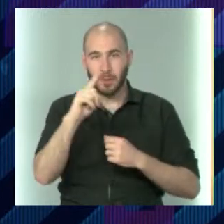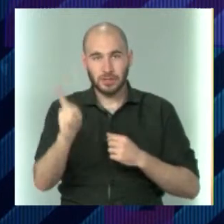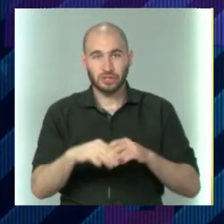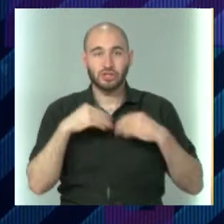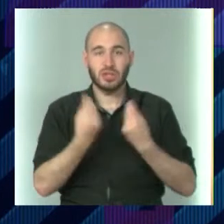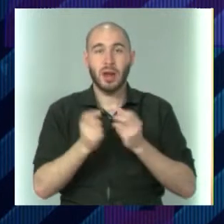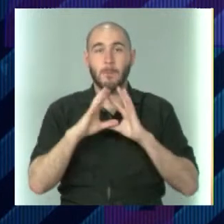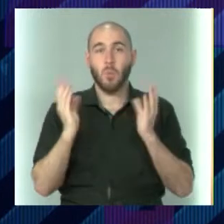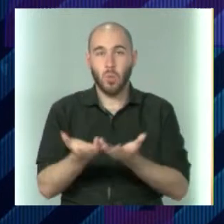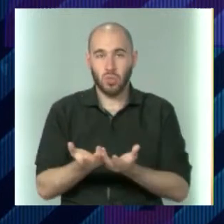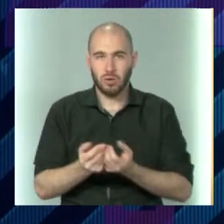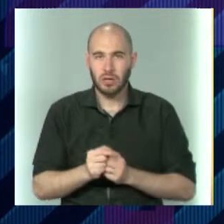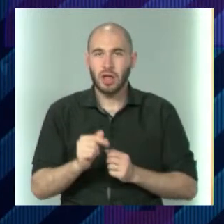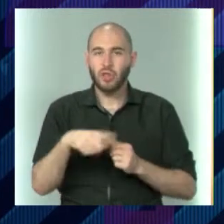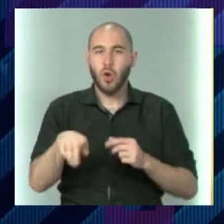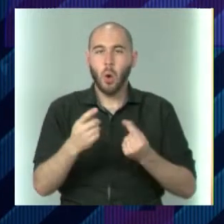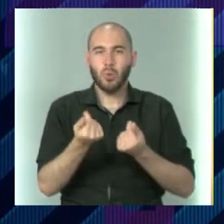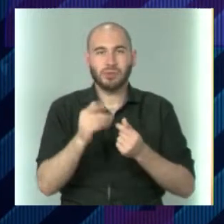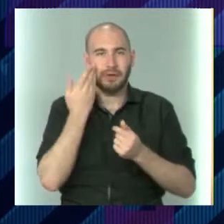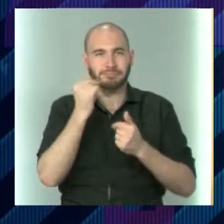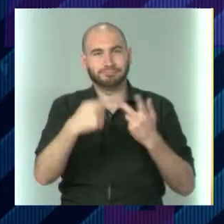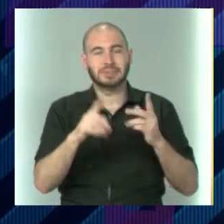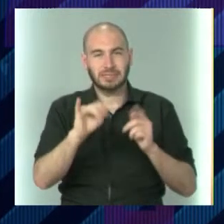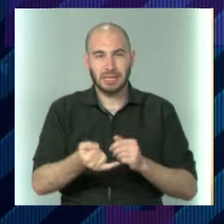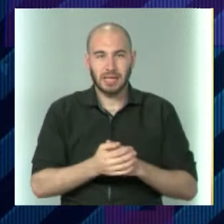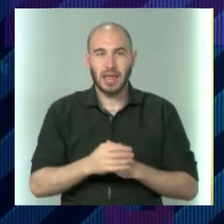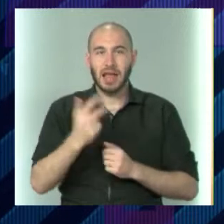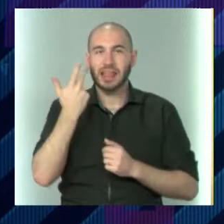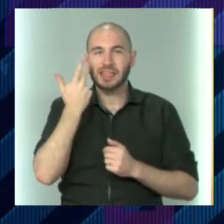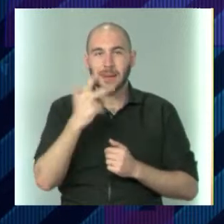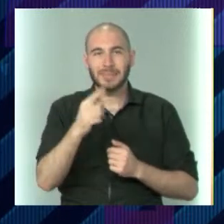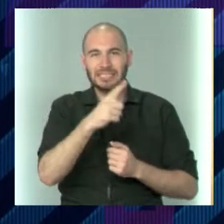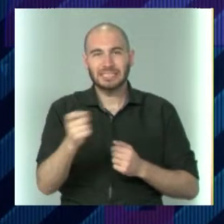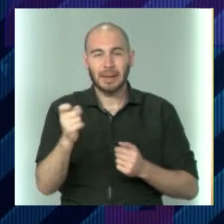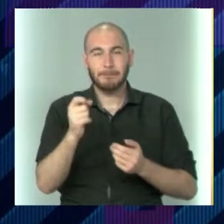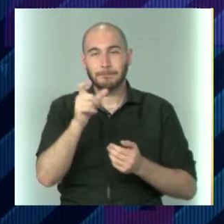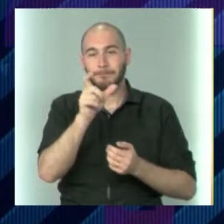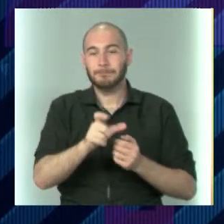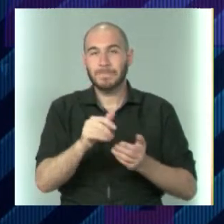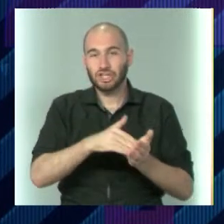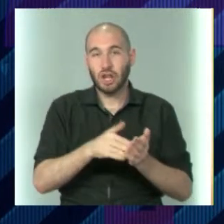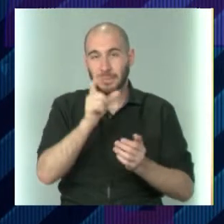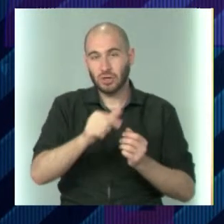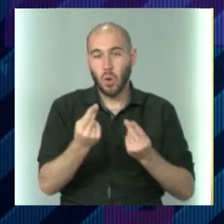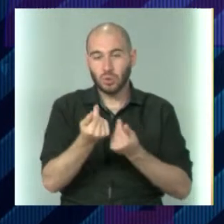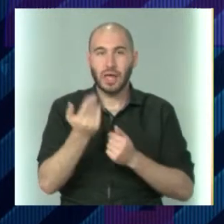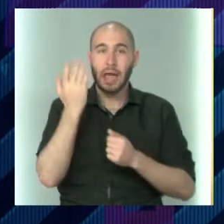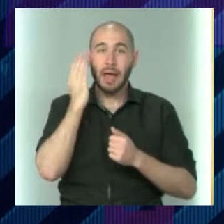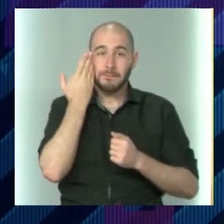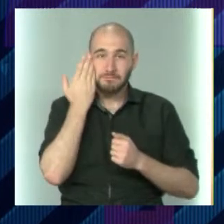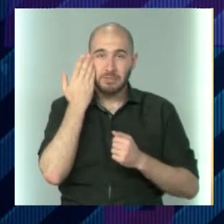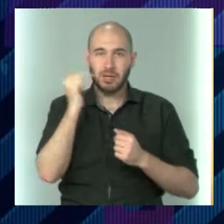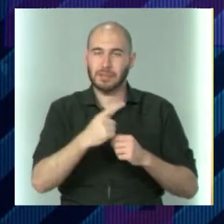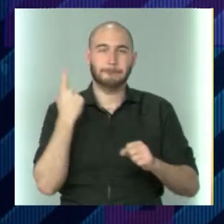la población mundial utiliza redes sociales y son más de 3.100 millones de usuarios activos. Facebook es